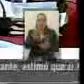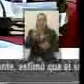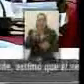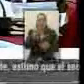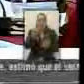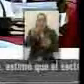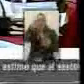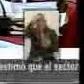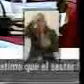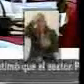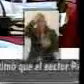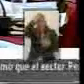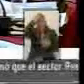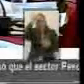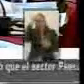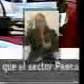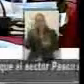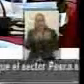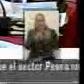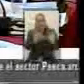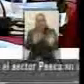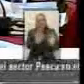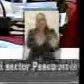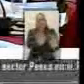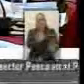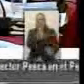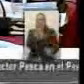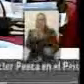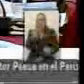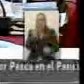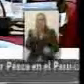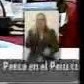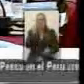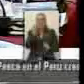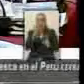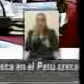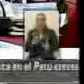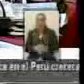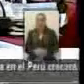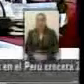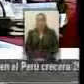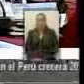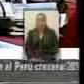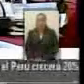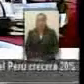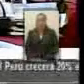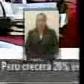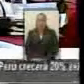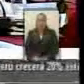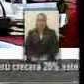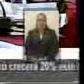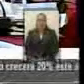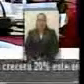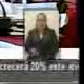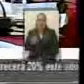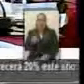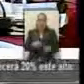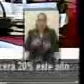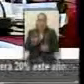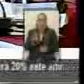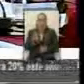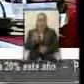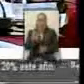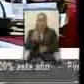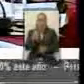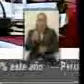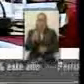quieren que esto se resuelva, porque reciben 100 soles diarios. Todos los días en el Costeabank y el Banco Continental va el administrador Lazo a cobrar 150 mil soles